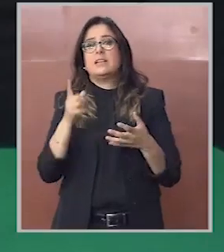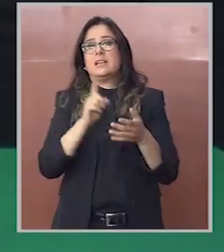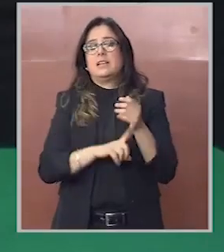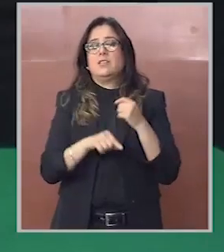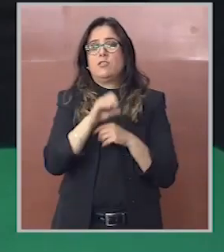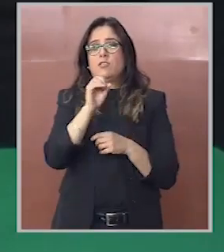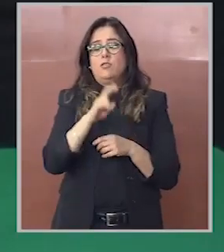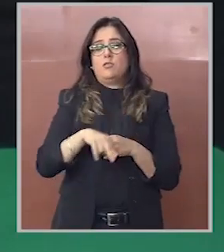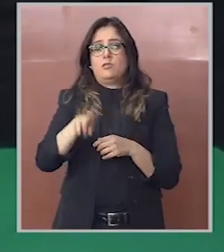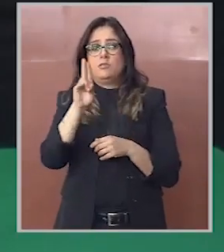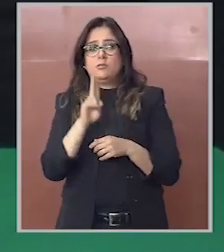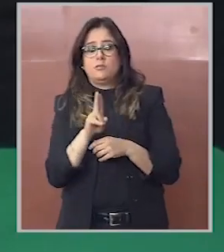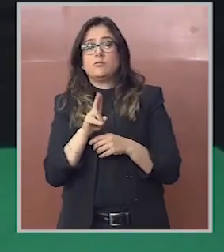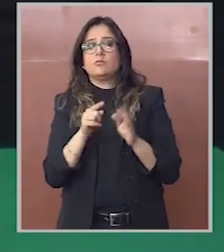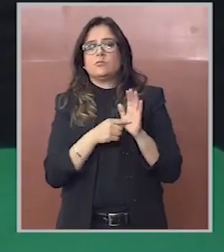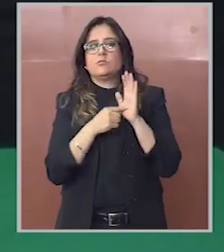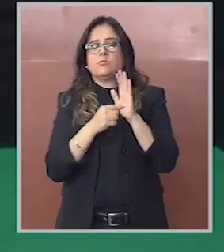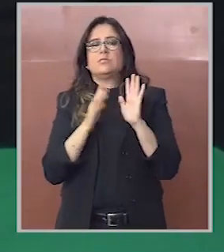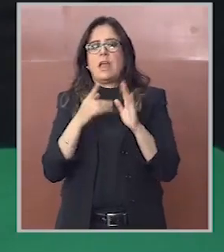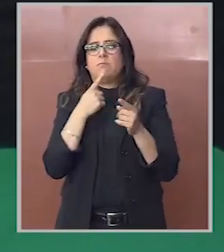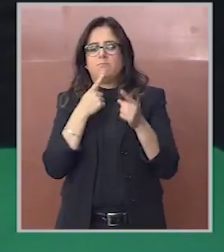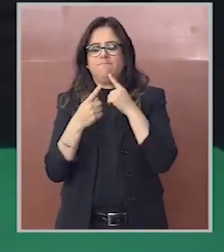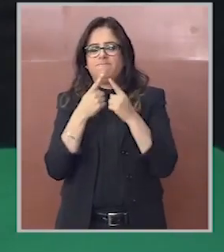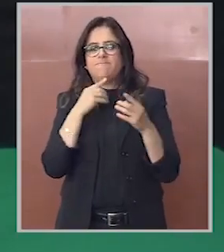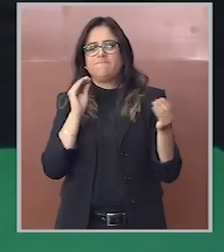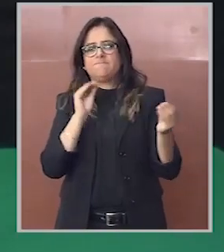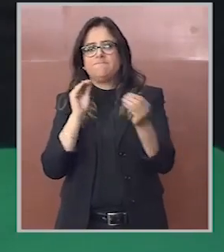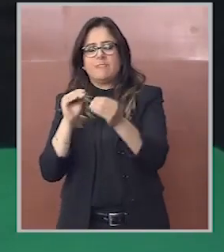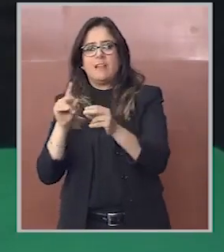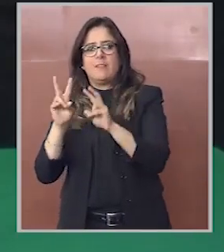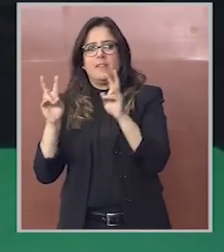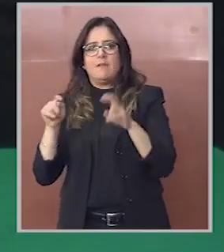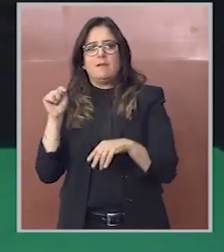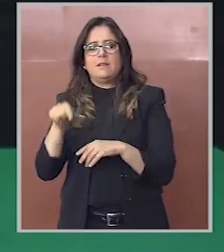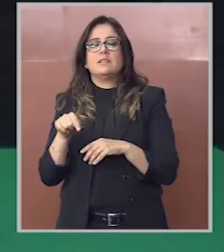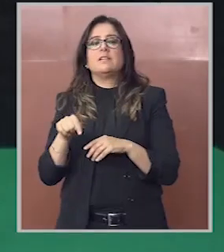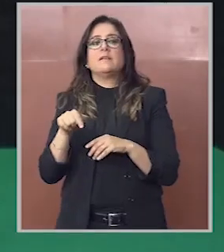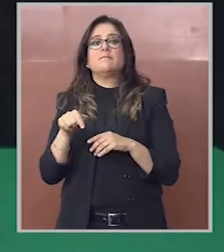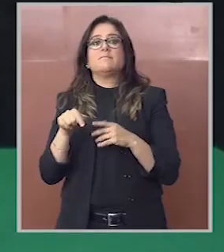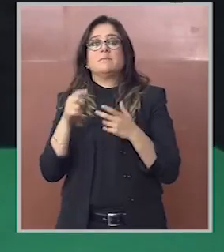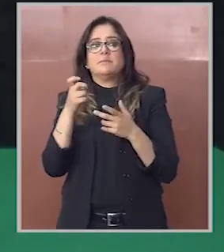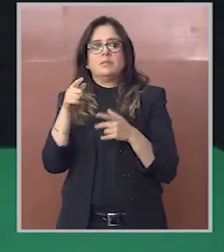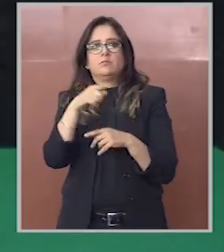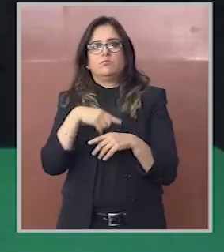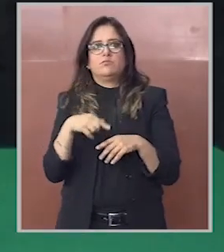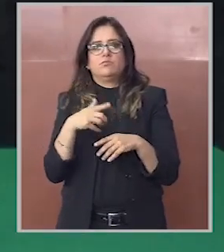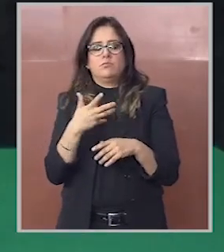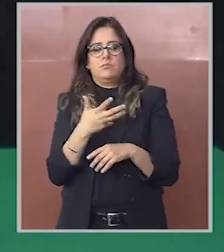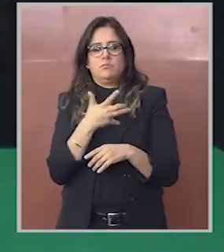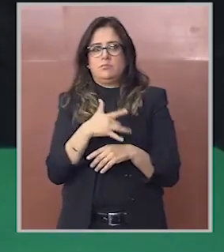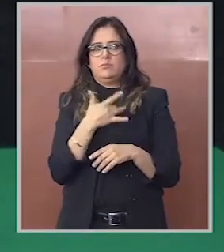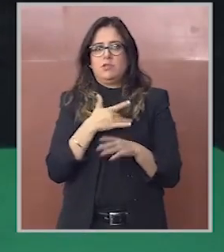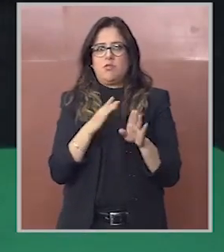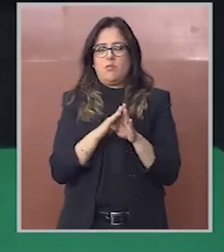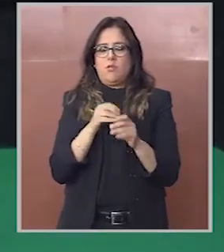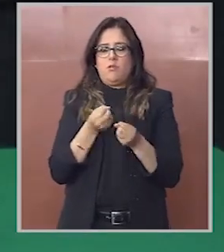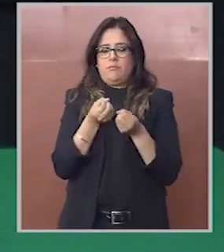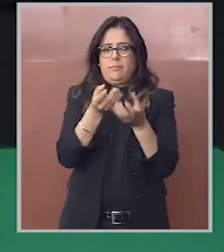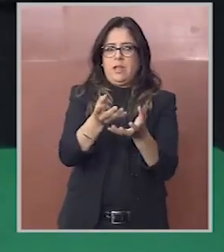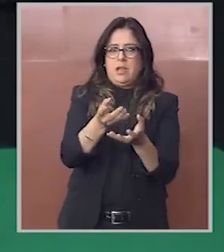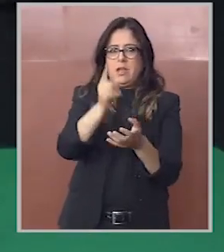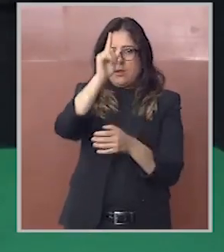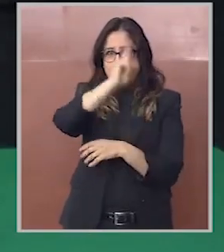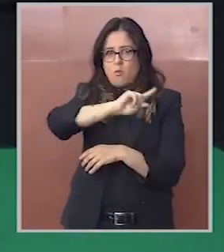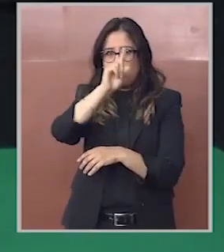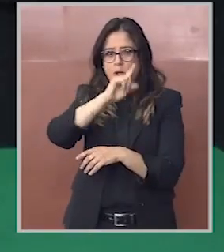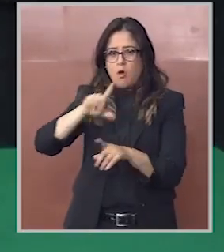tema y entonces en muchas de las recomendaciones que se hace a los Estados se les pide que aquellas medidas que vayan